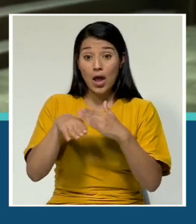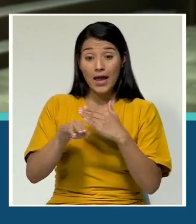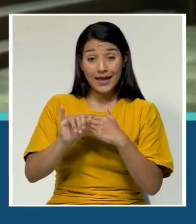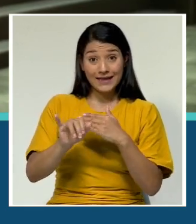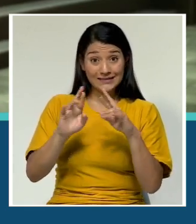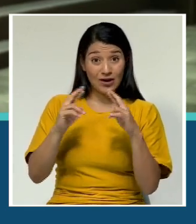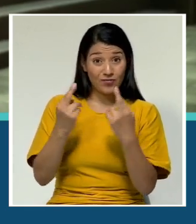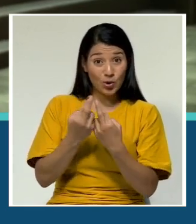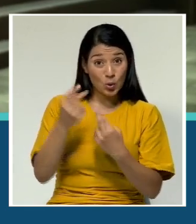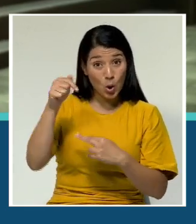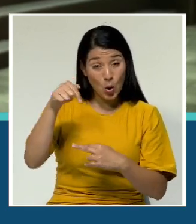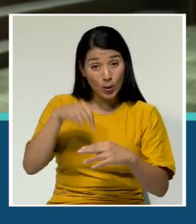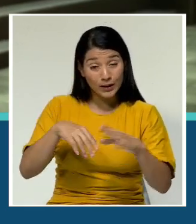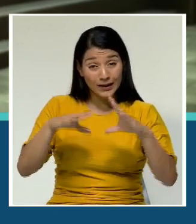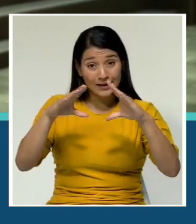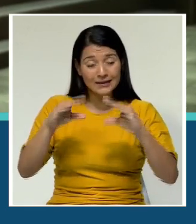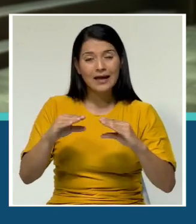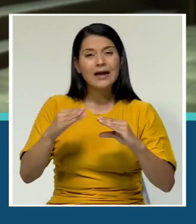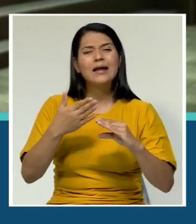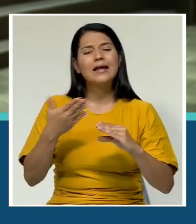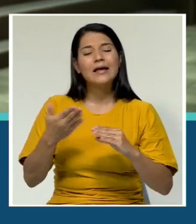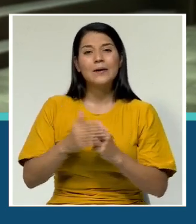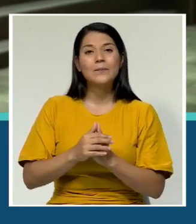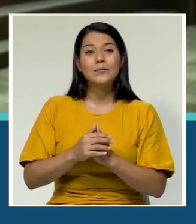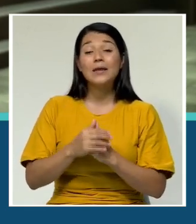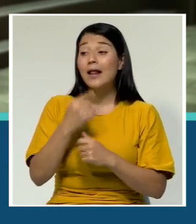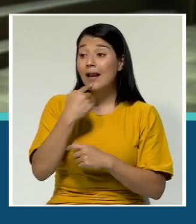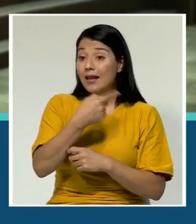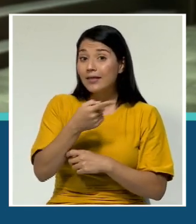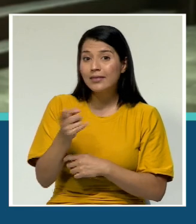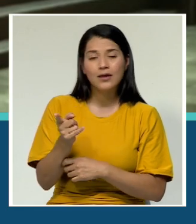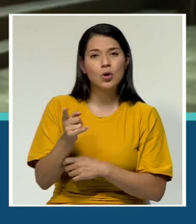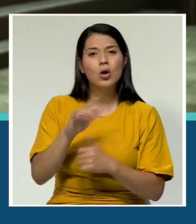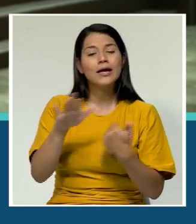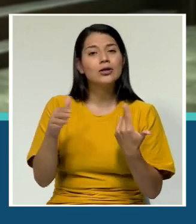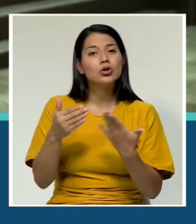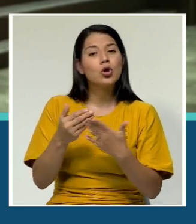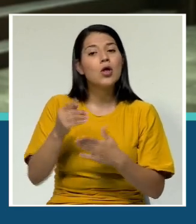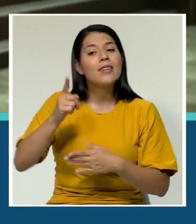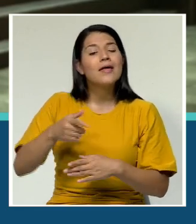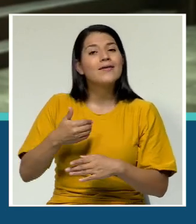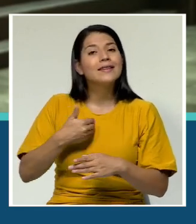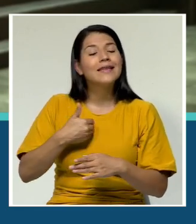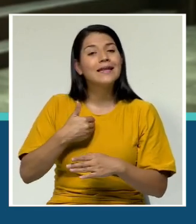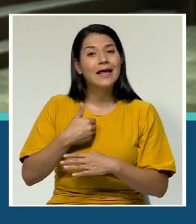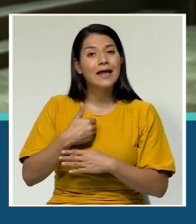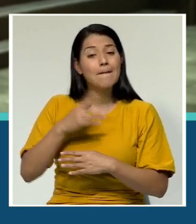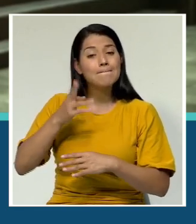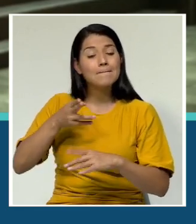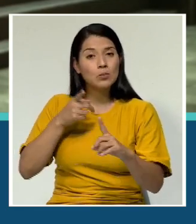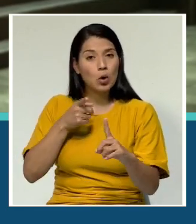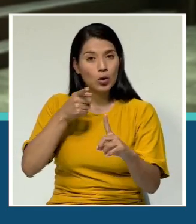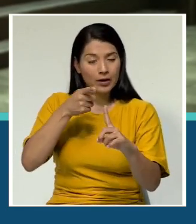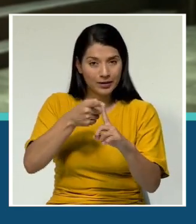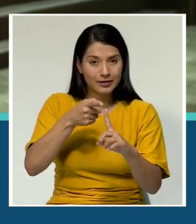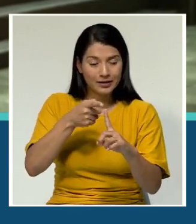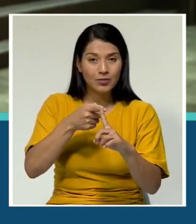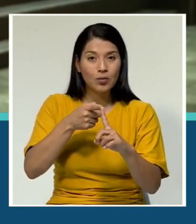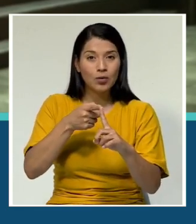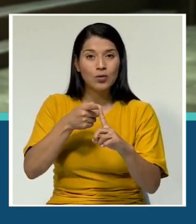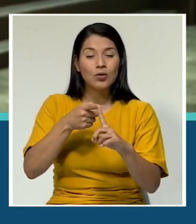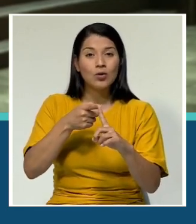públicos. El presidente electo también manifestó que en esta reunión parte de lo conversado es manifestarle